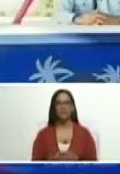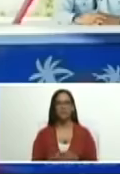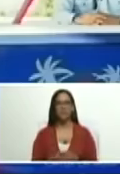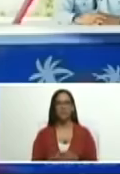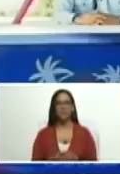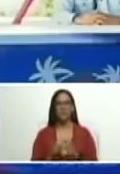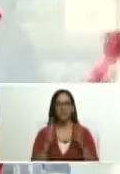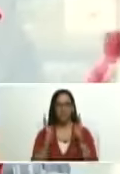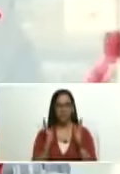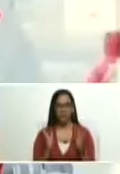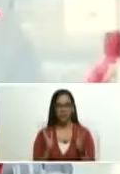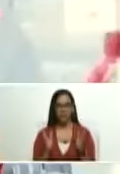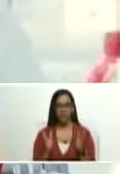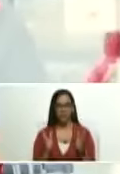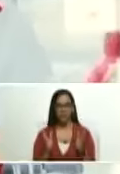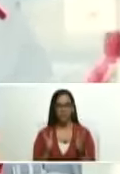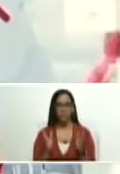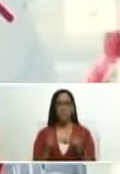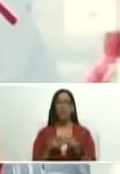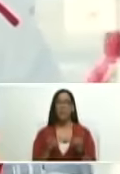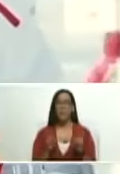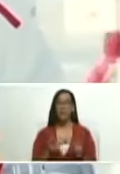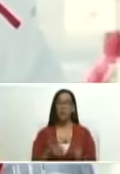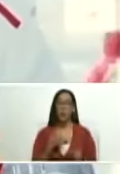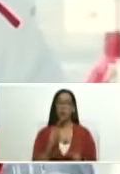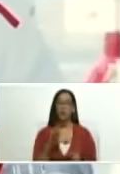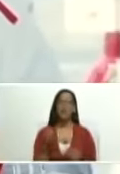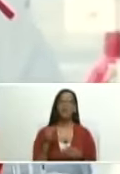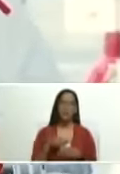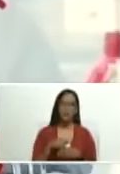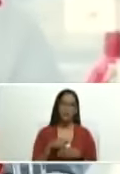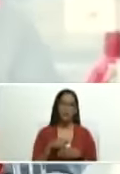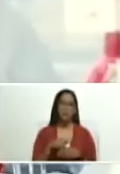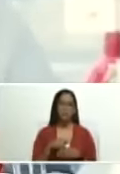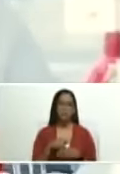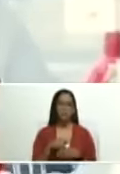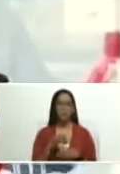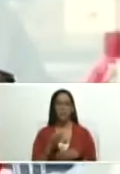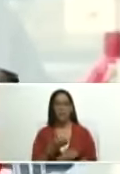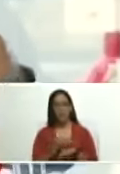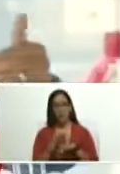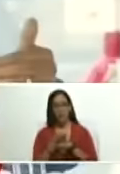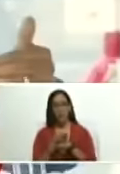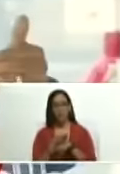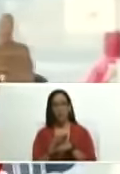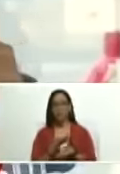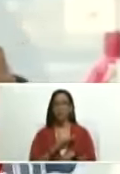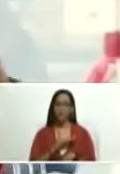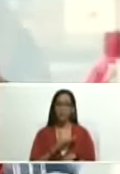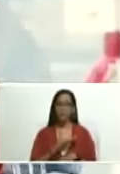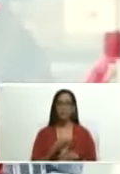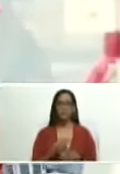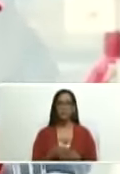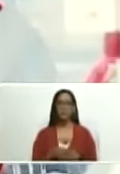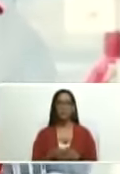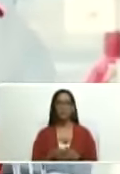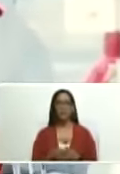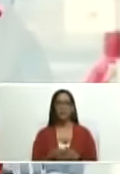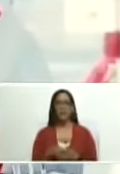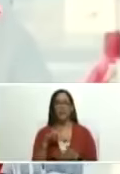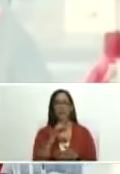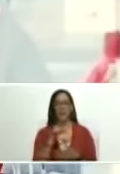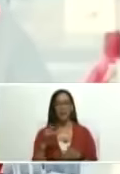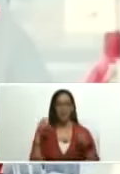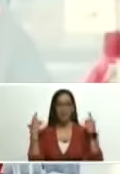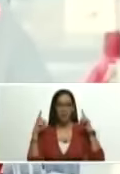se atiende. Pero puedo decirle además a Alejandro Terán, Suárez, gente de La